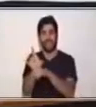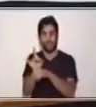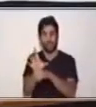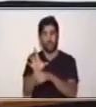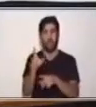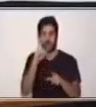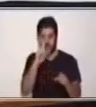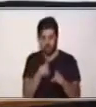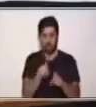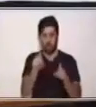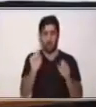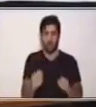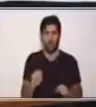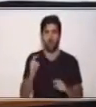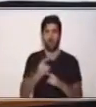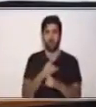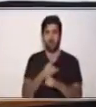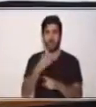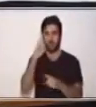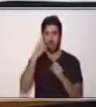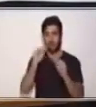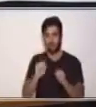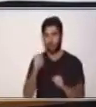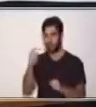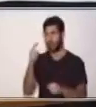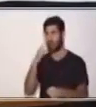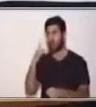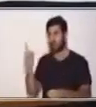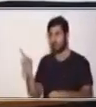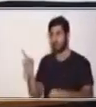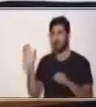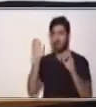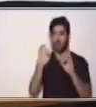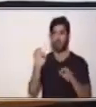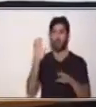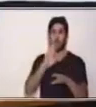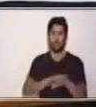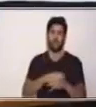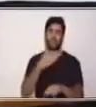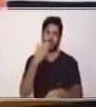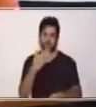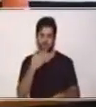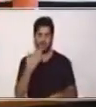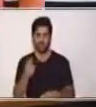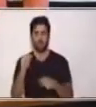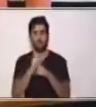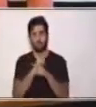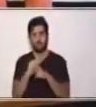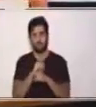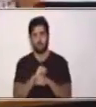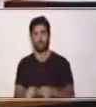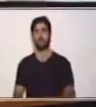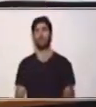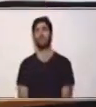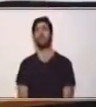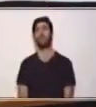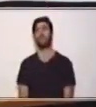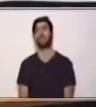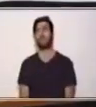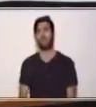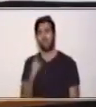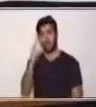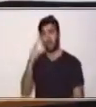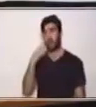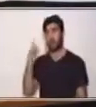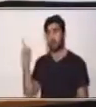utilizar para poder realizar estas operaciones de una manera práctica. Veamos el ejemplo que